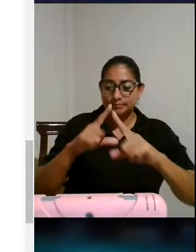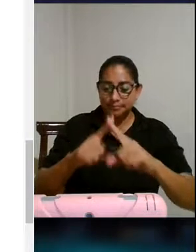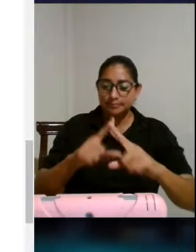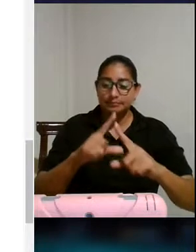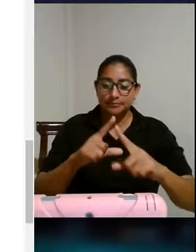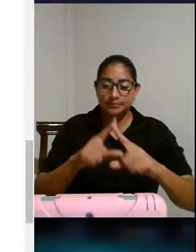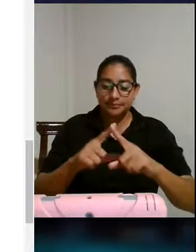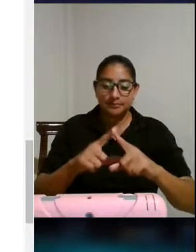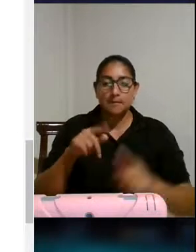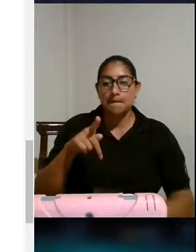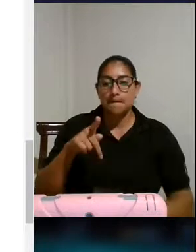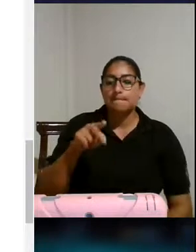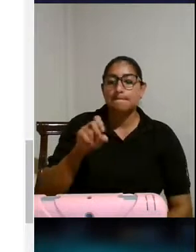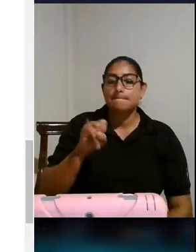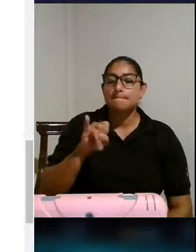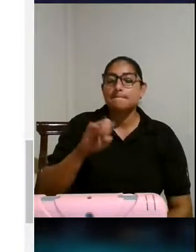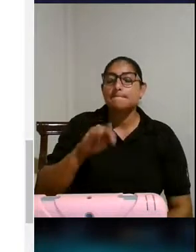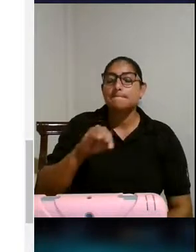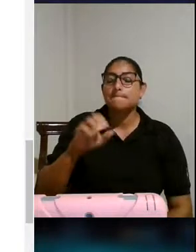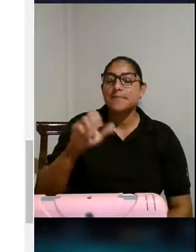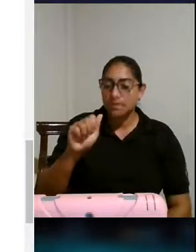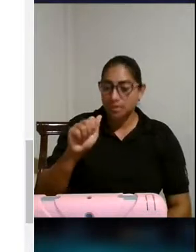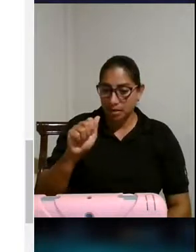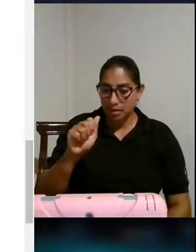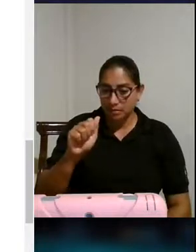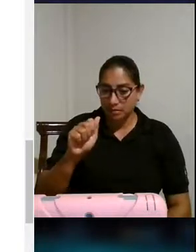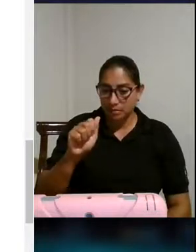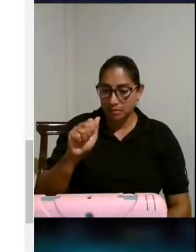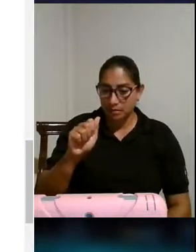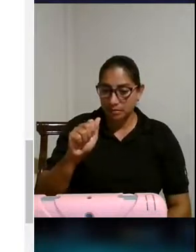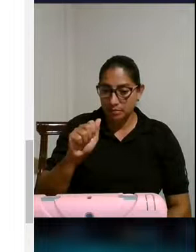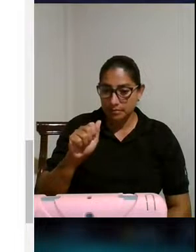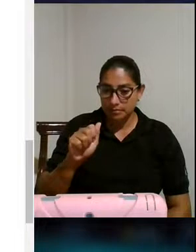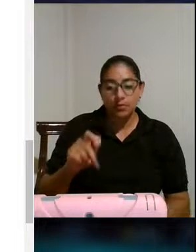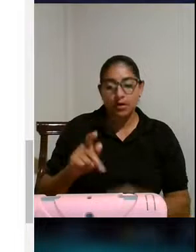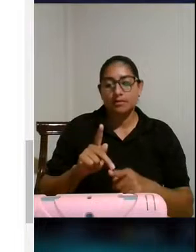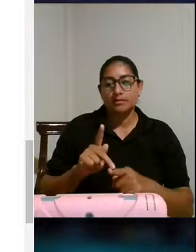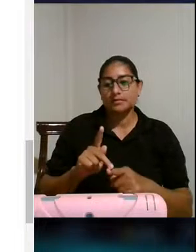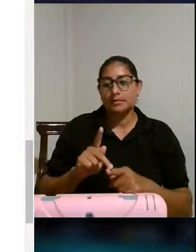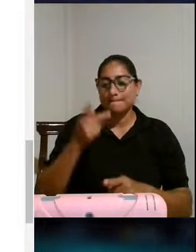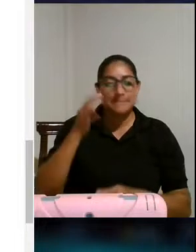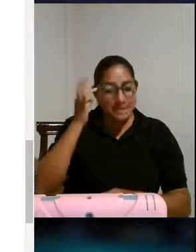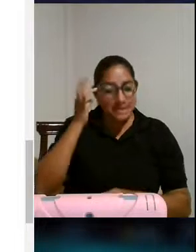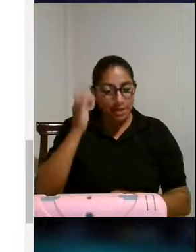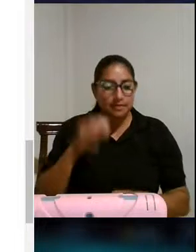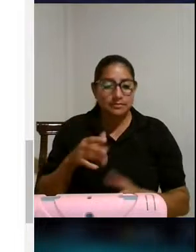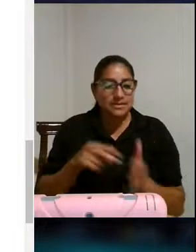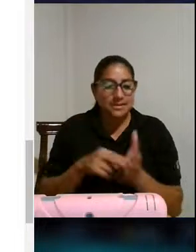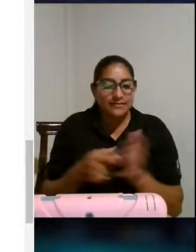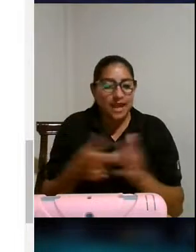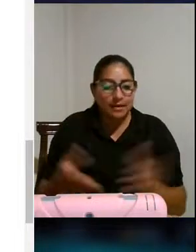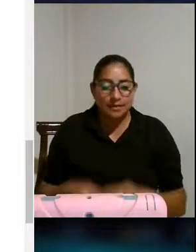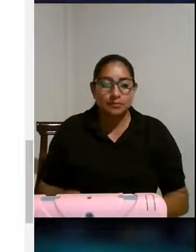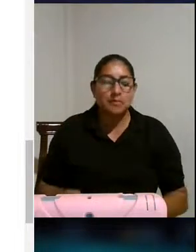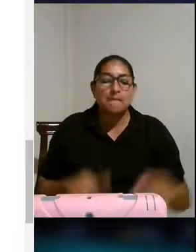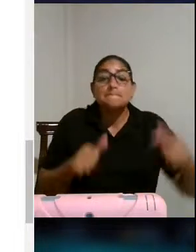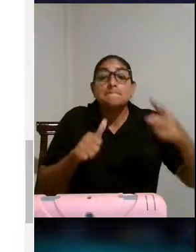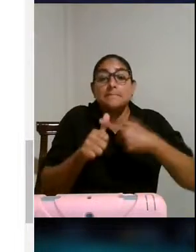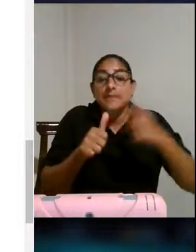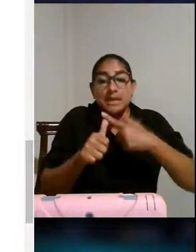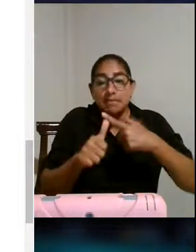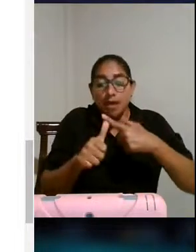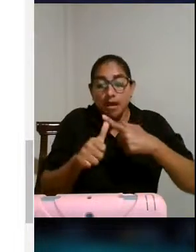de x o la primera derivada de f es igual a un límite. ¿Y